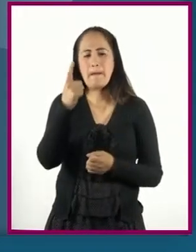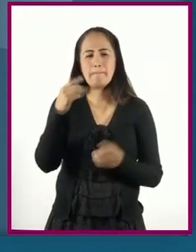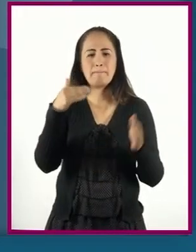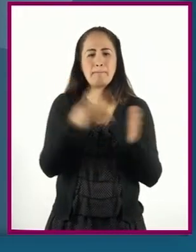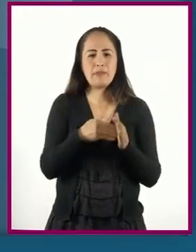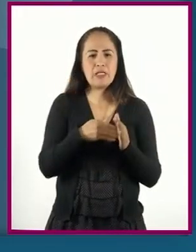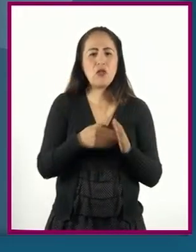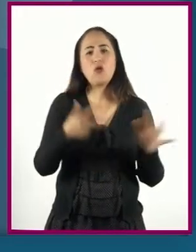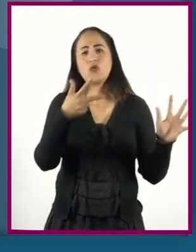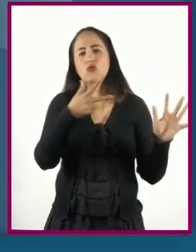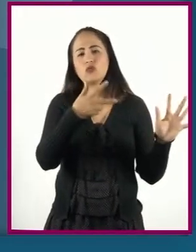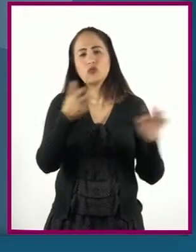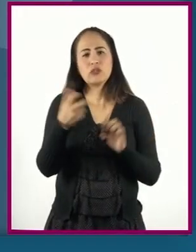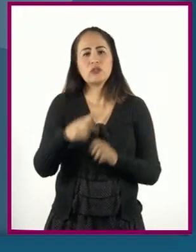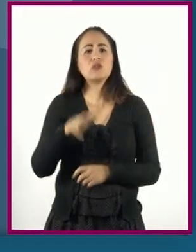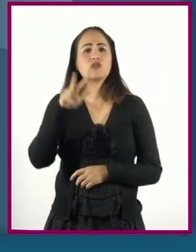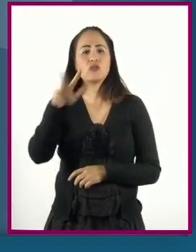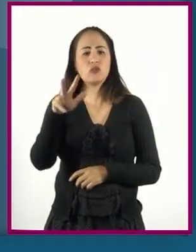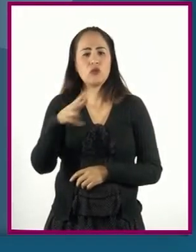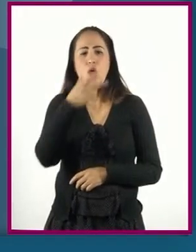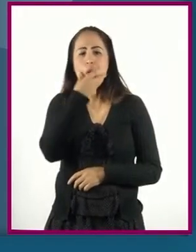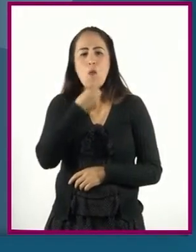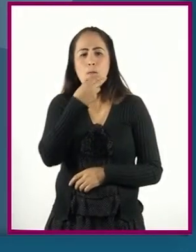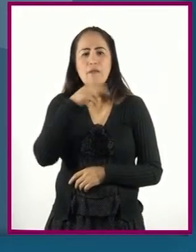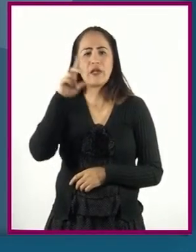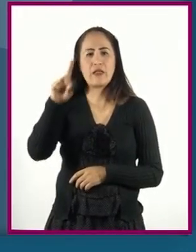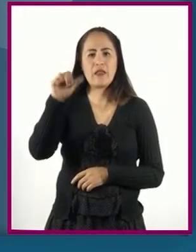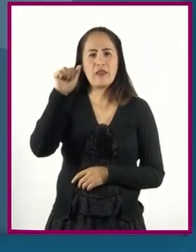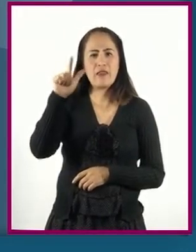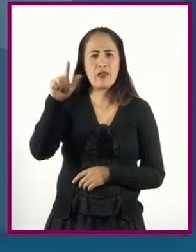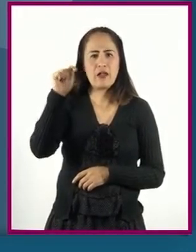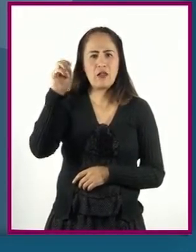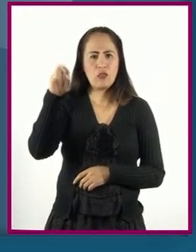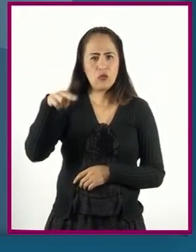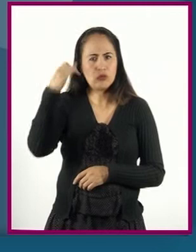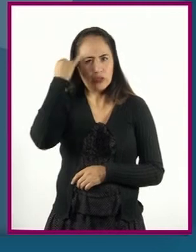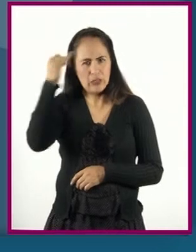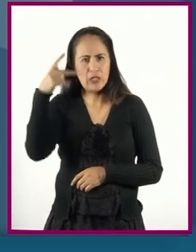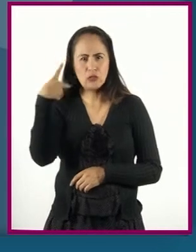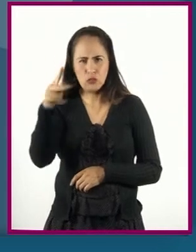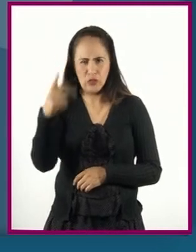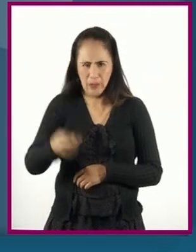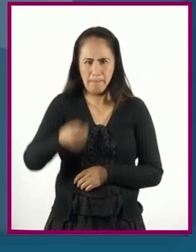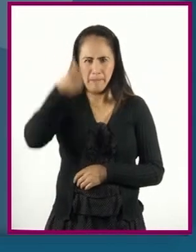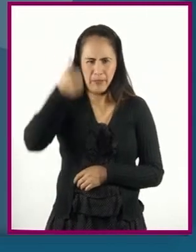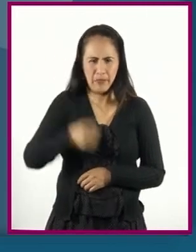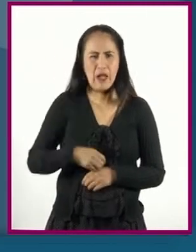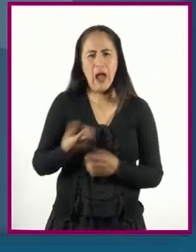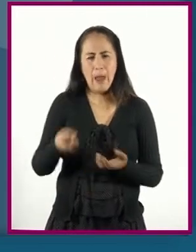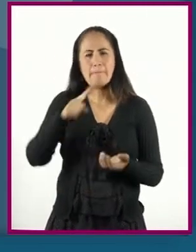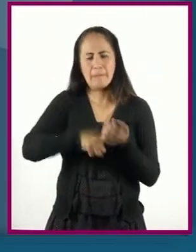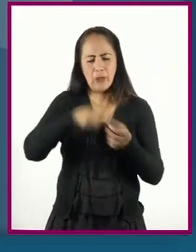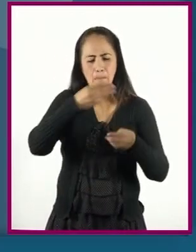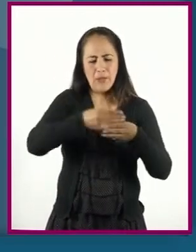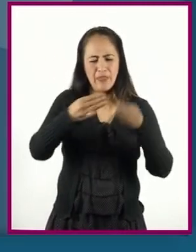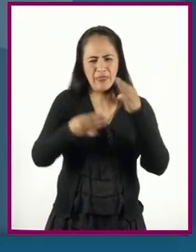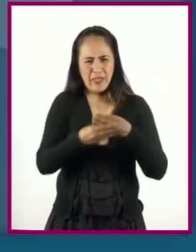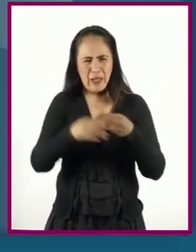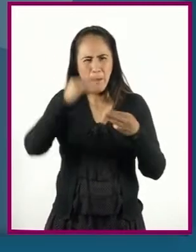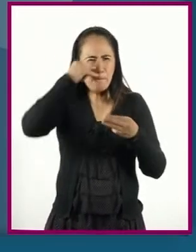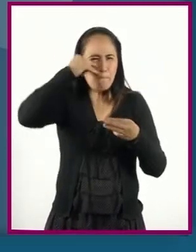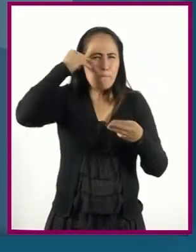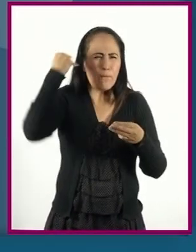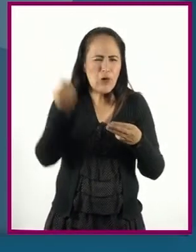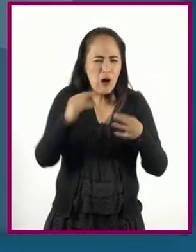John Dalton publica la primera teoría atómica útil, que establecía que la materia está formada por partículas esféricas, sólidas e